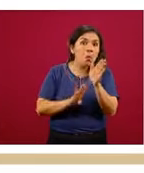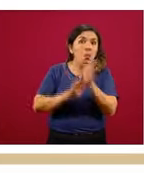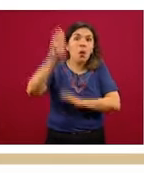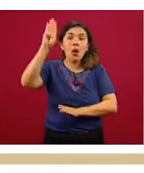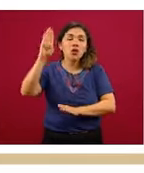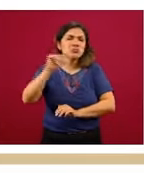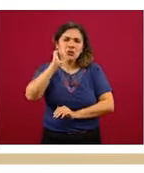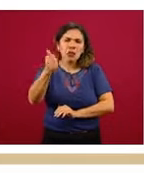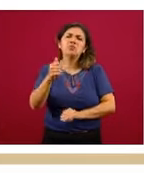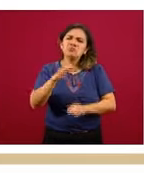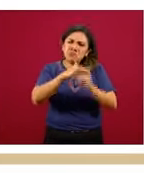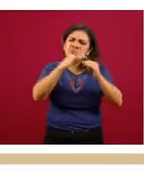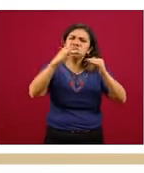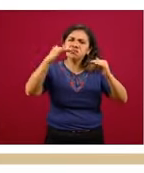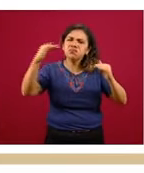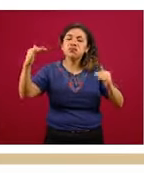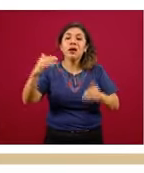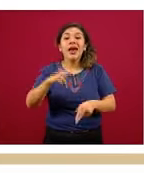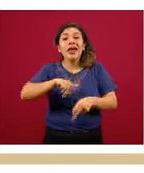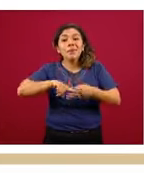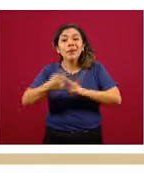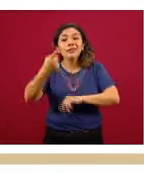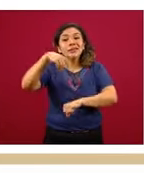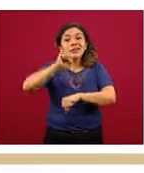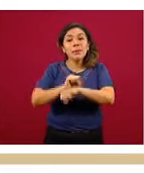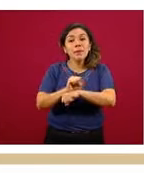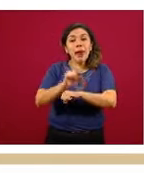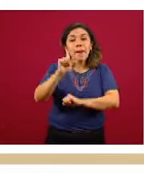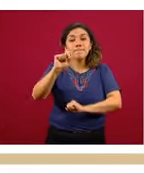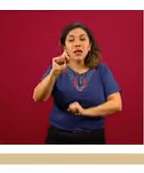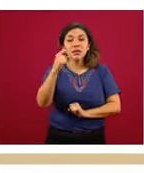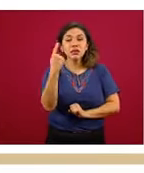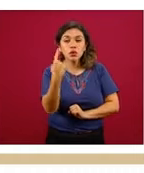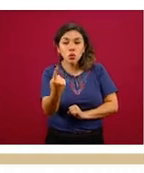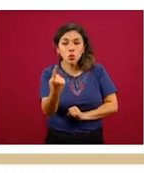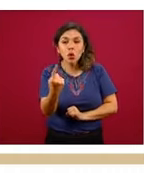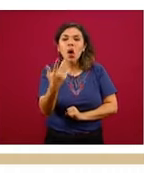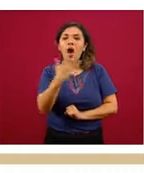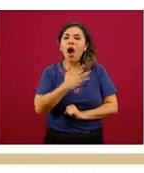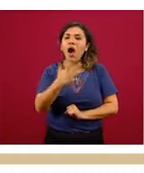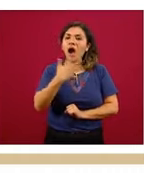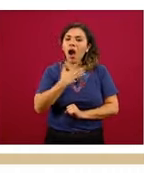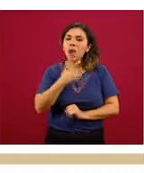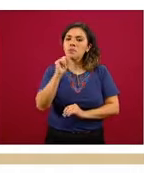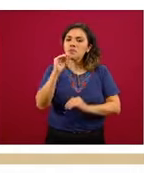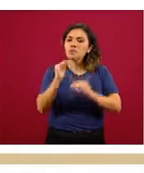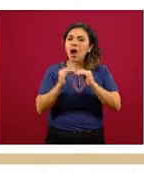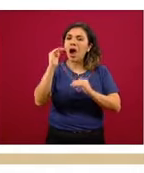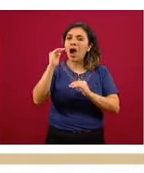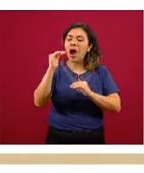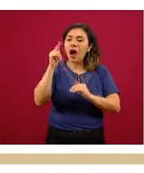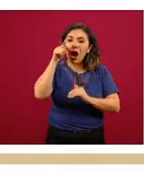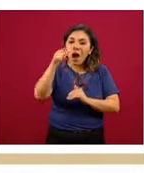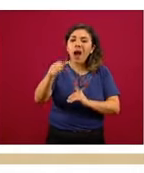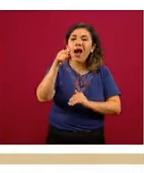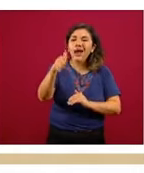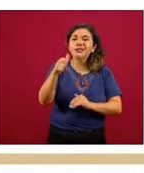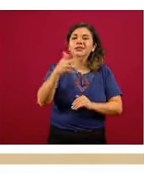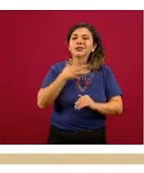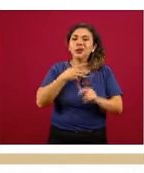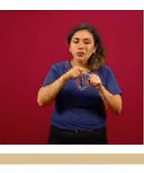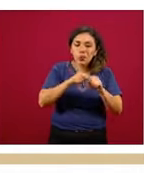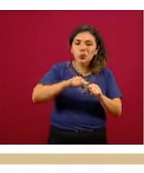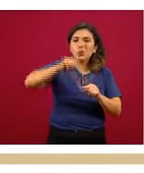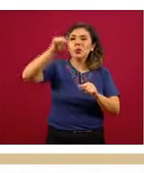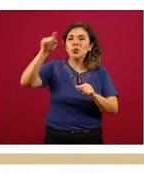sobresalto importante. Ya a partir de la semana 21 empieza a haber un incremento que se nota precisamente en la curva